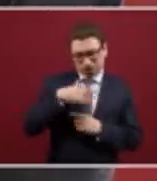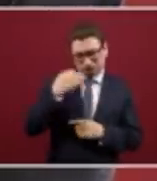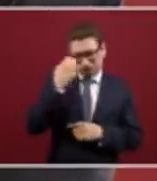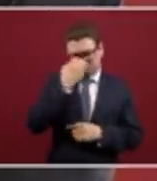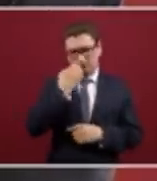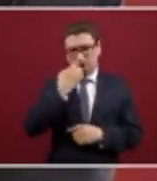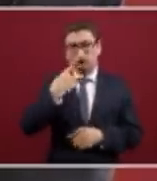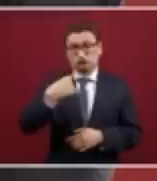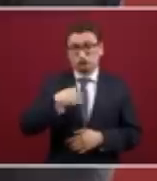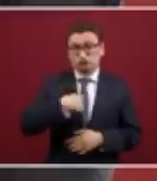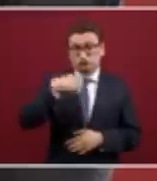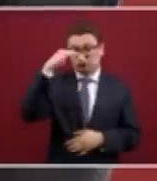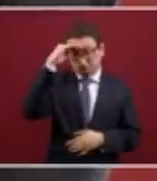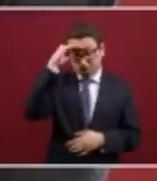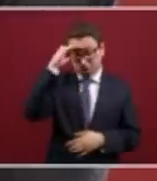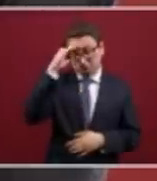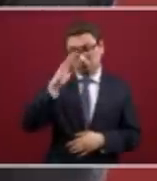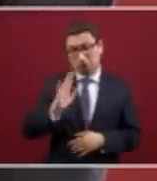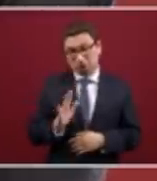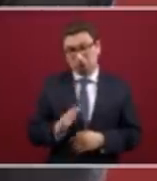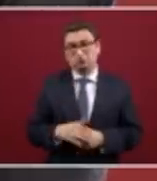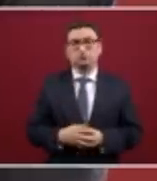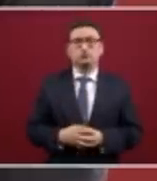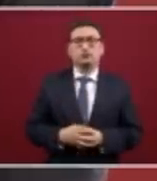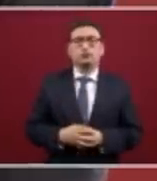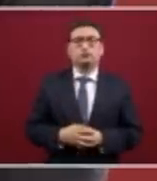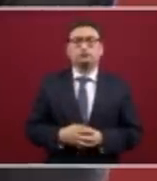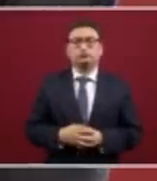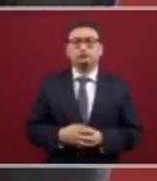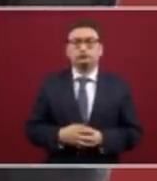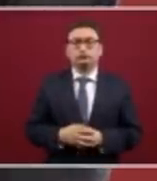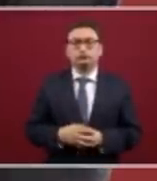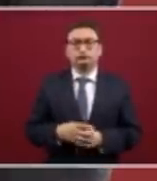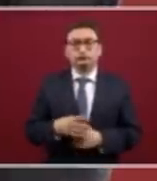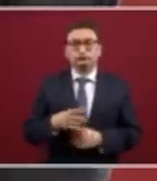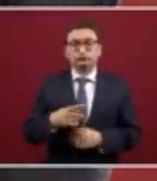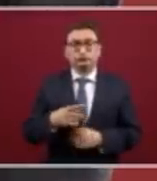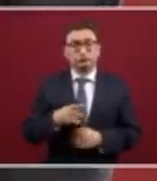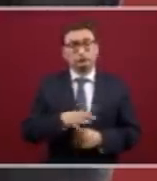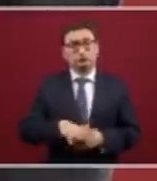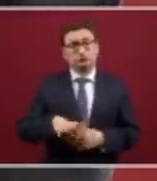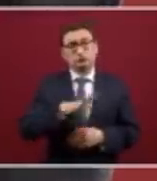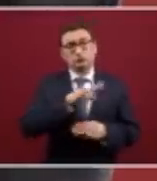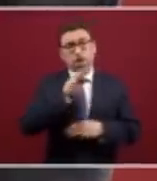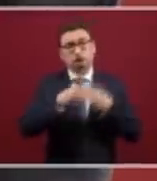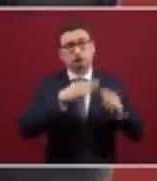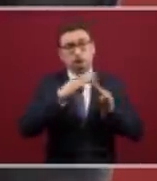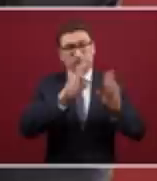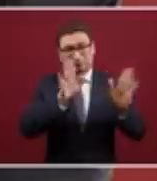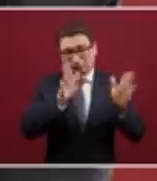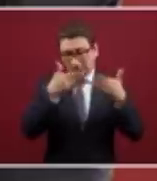sin cerrarnos al resto del mundo